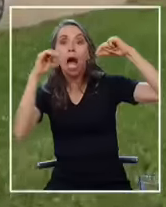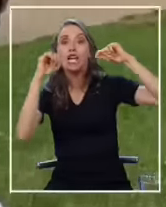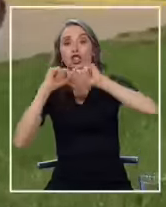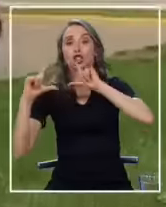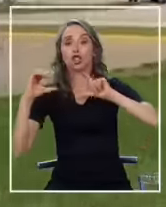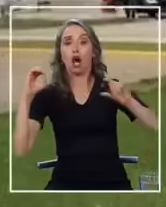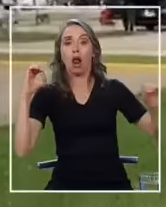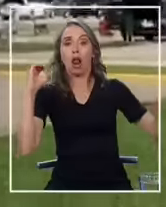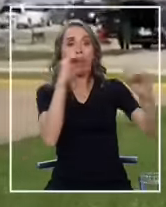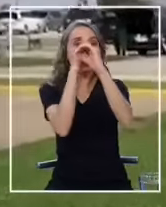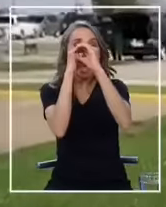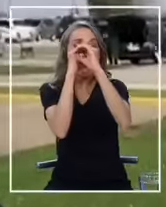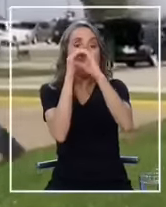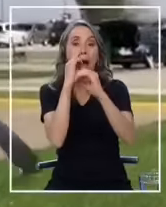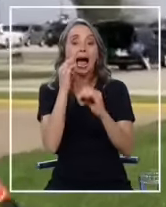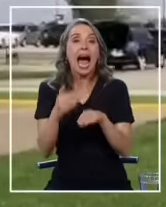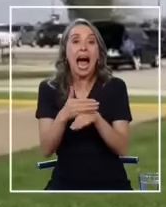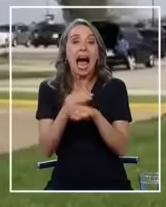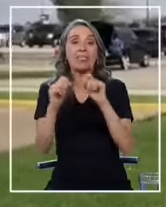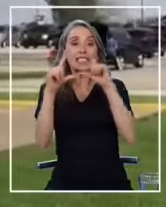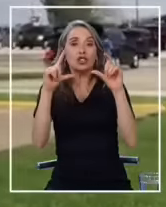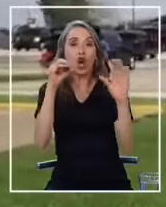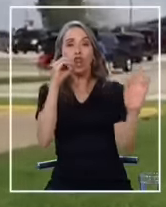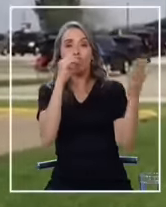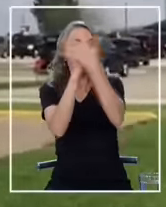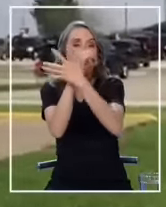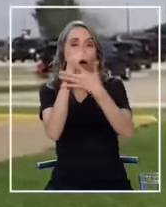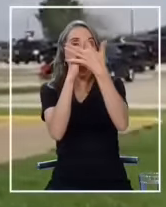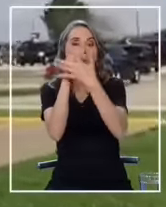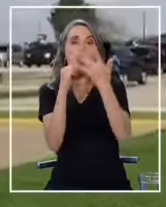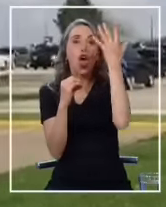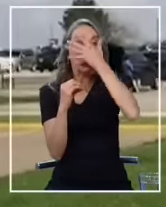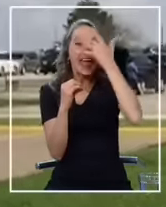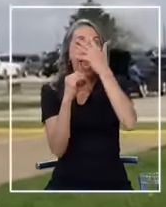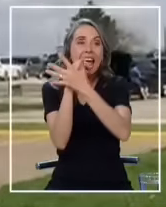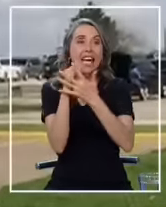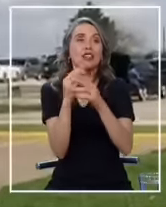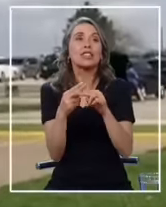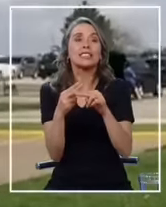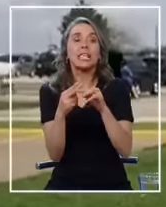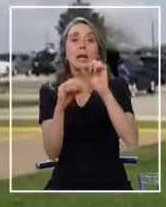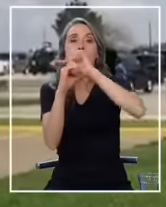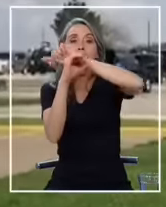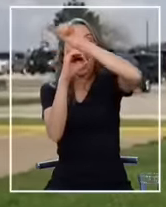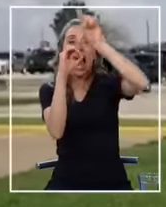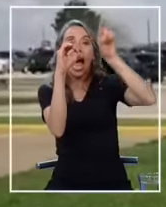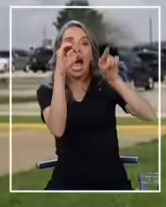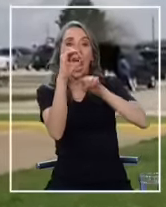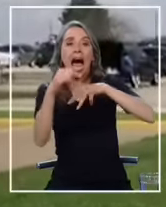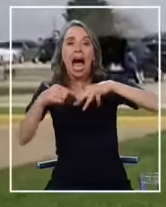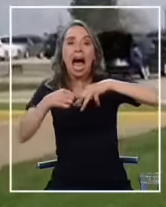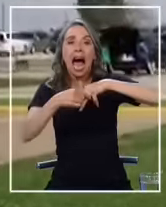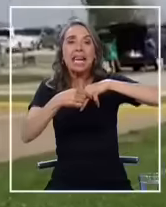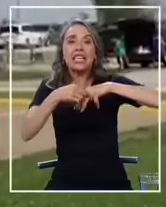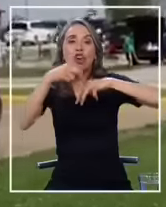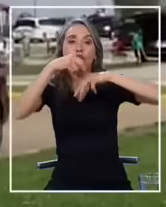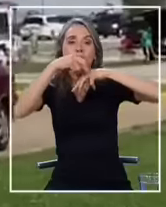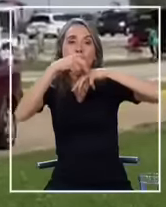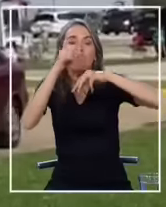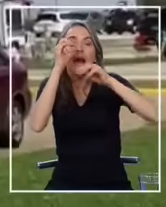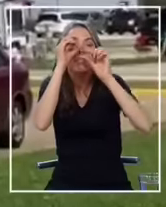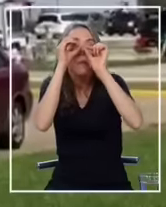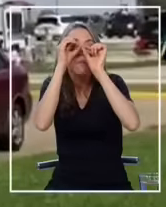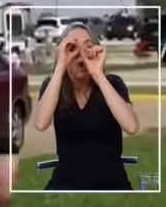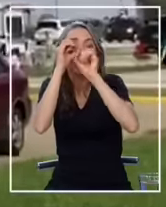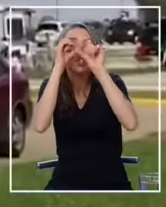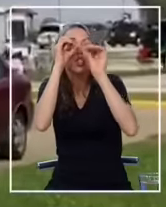sol. Justo antes de que el sol esté completamente cubierto, ocurre un fenómeno que se llama el anillo de Diamantes, cuando queda solamente un poquito